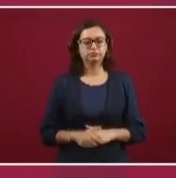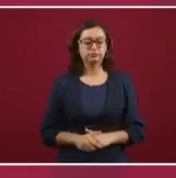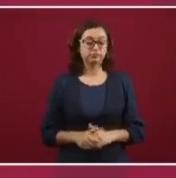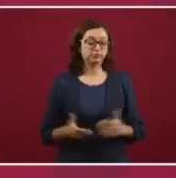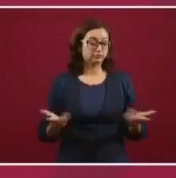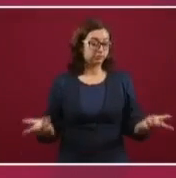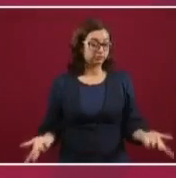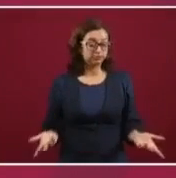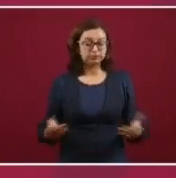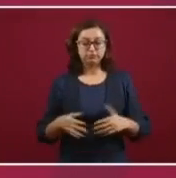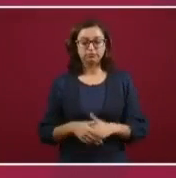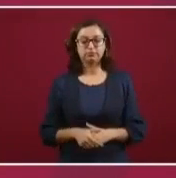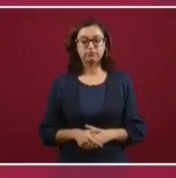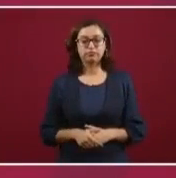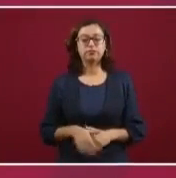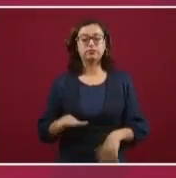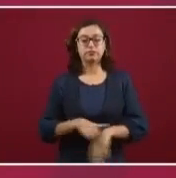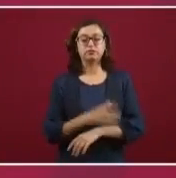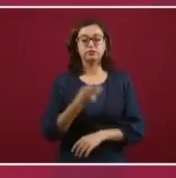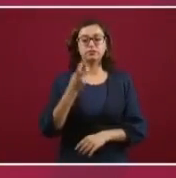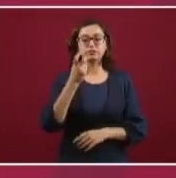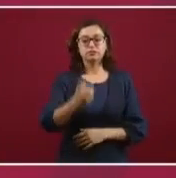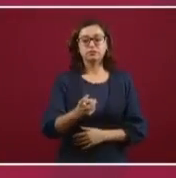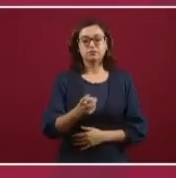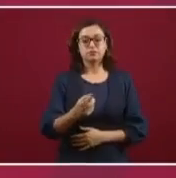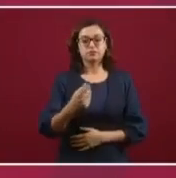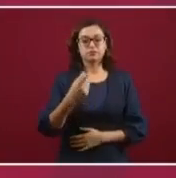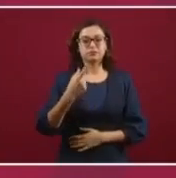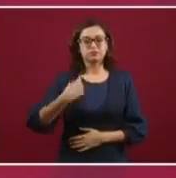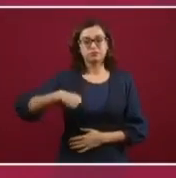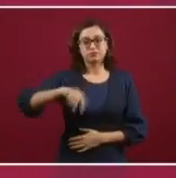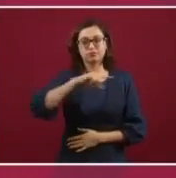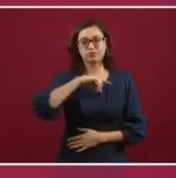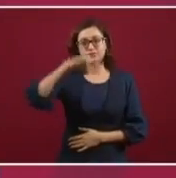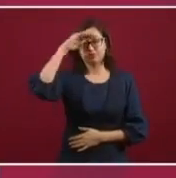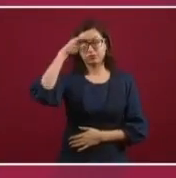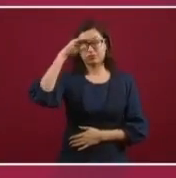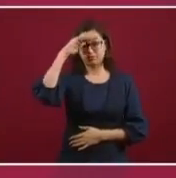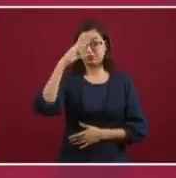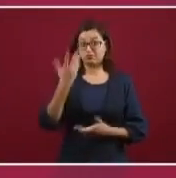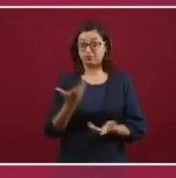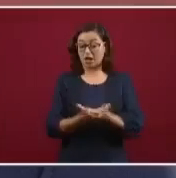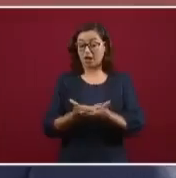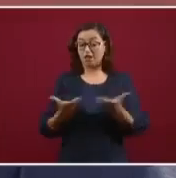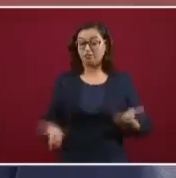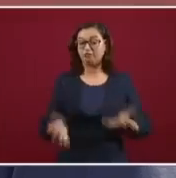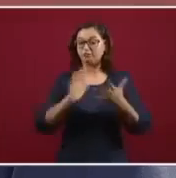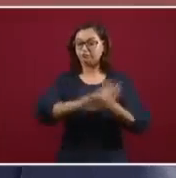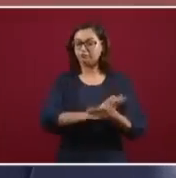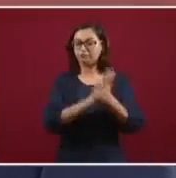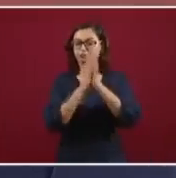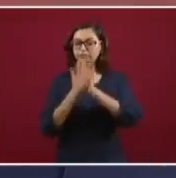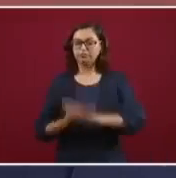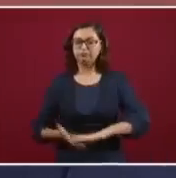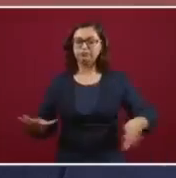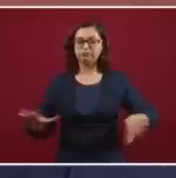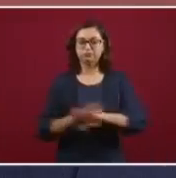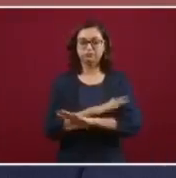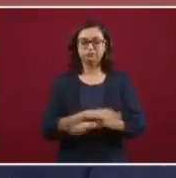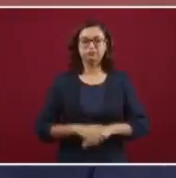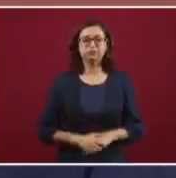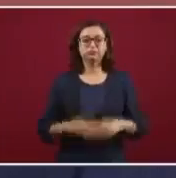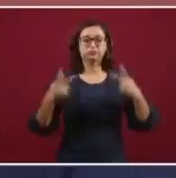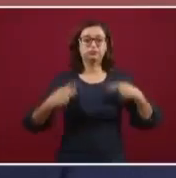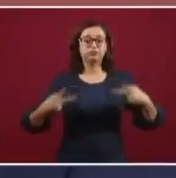Entonces, por eso hablamos de un cambio. Bueno, a la gente que nos